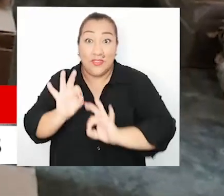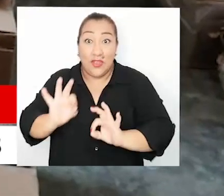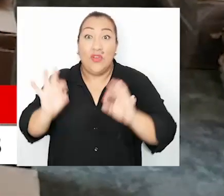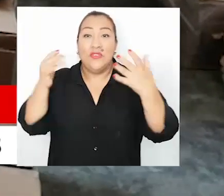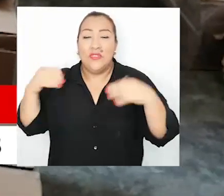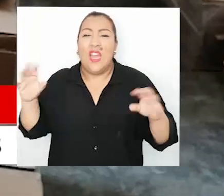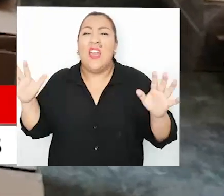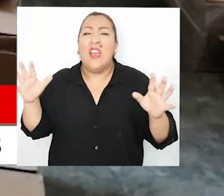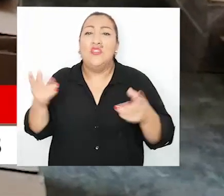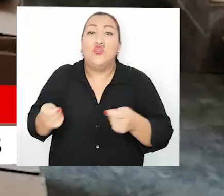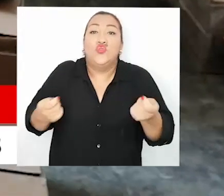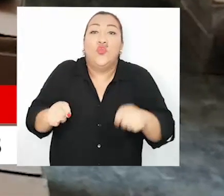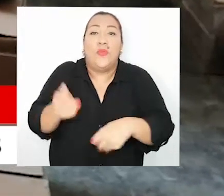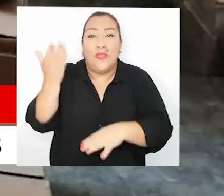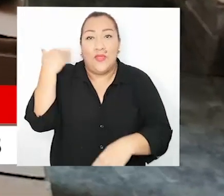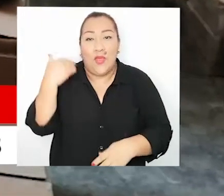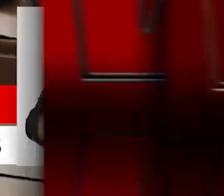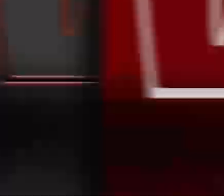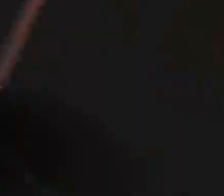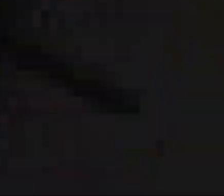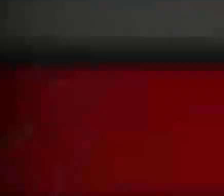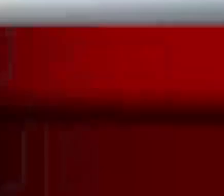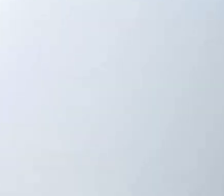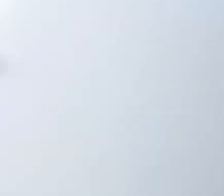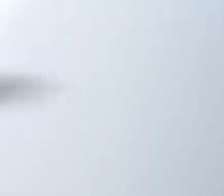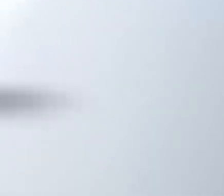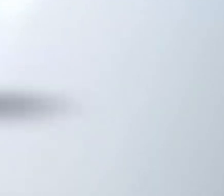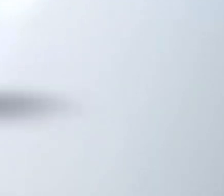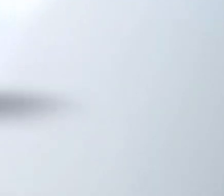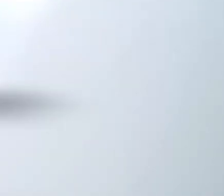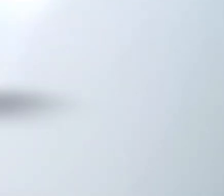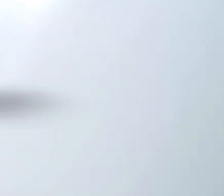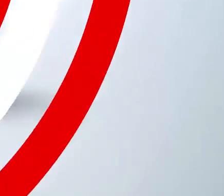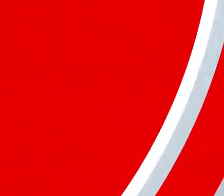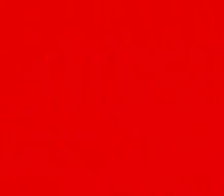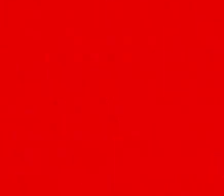procedimiento de selección se encontraba suspendido.